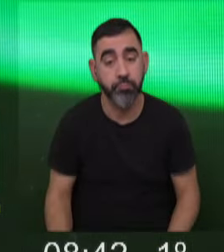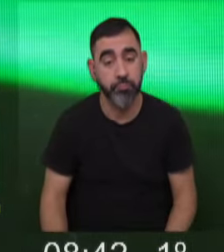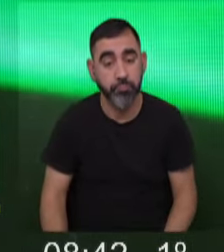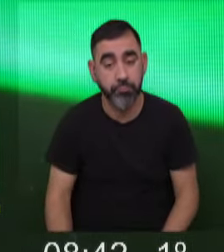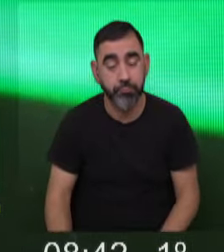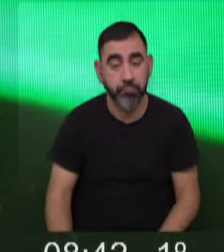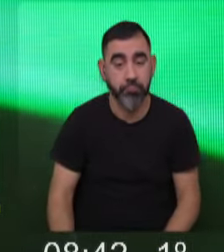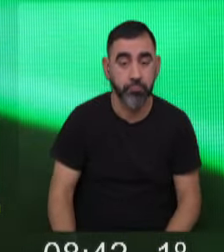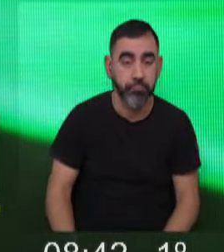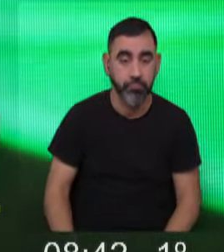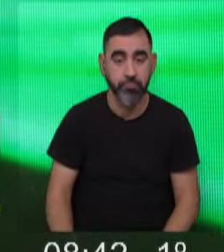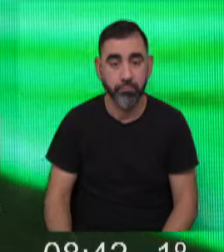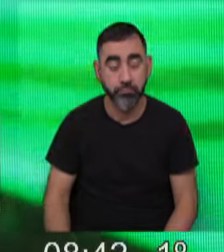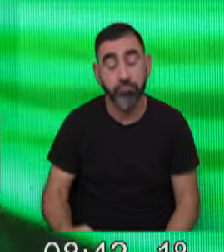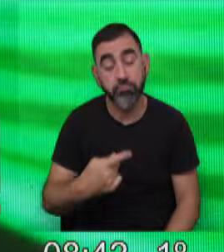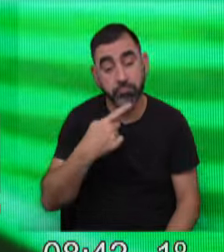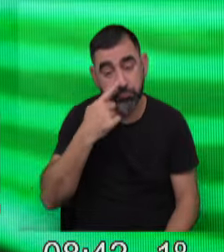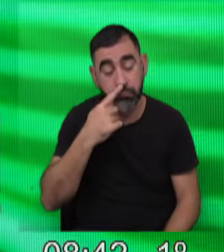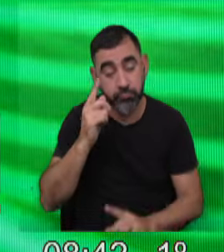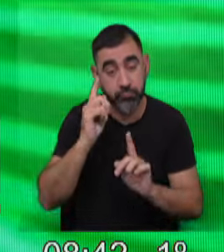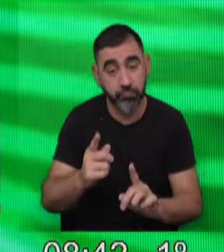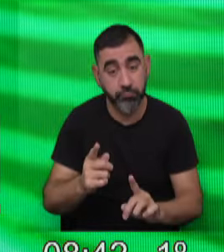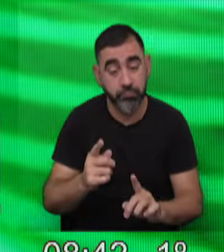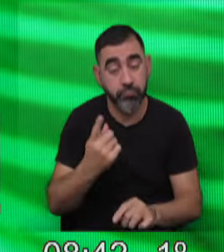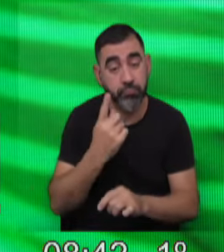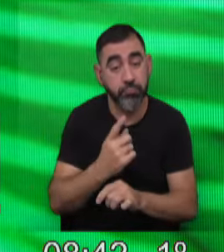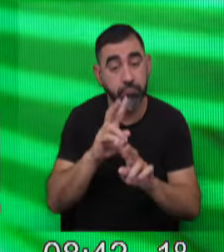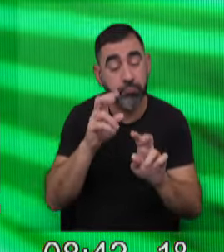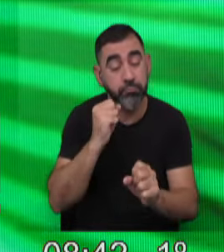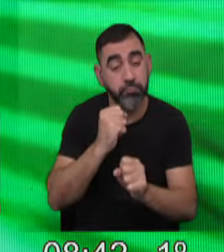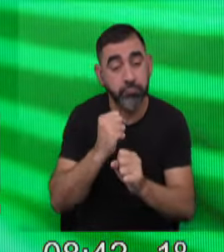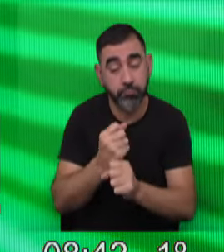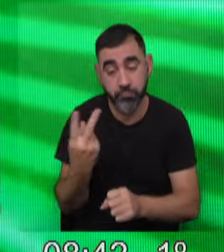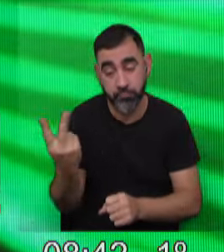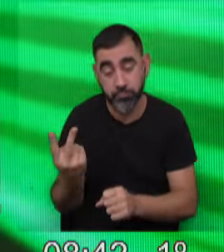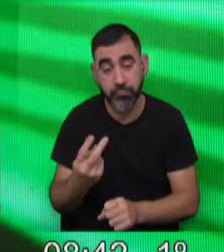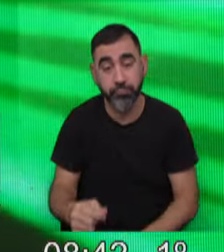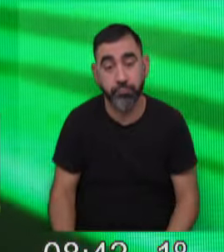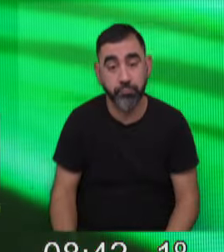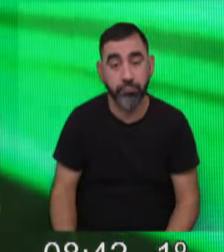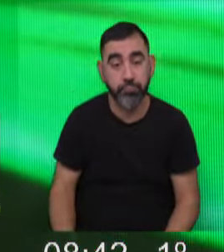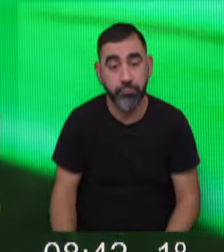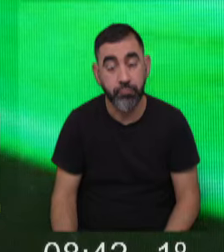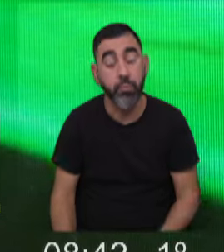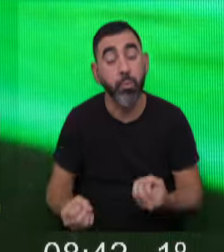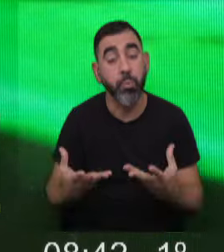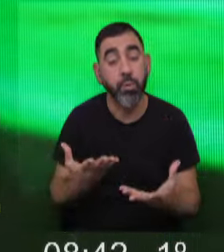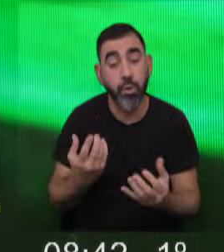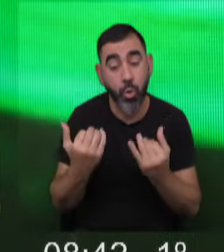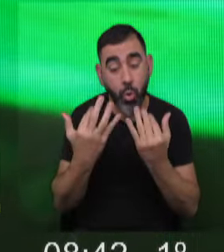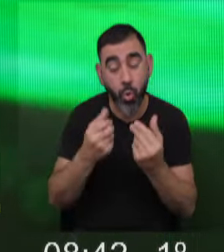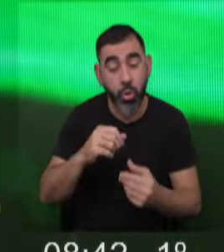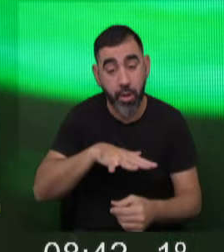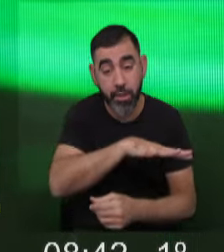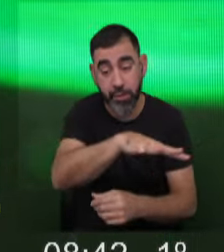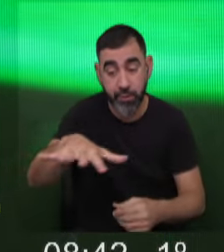propio de la organización. Entonces es interesante como primer punto destacar este trabajo en conjunto que surge a partir de la demanda de una organización